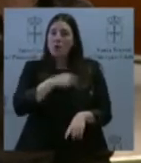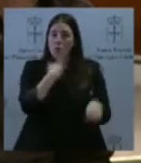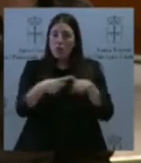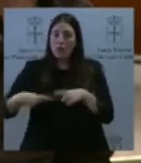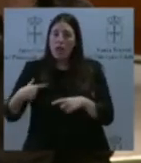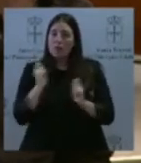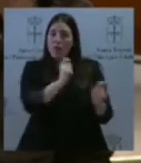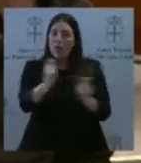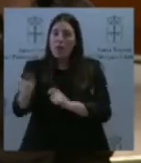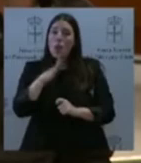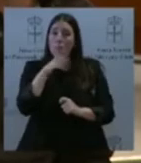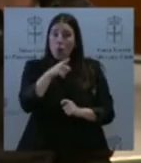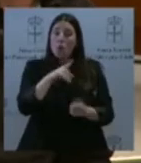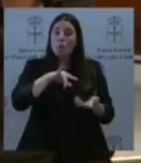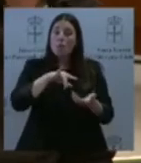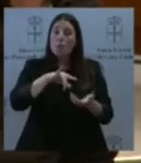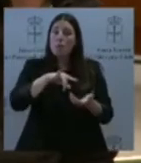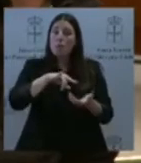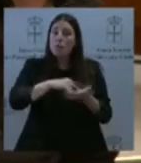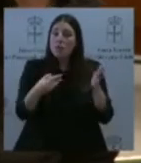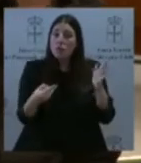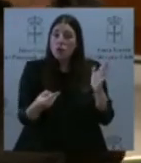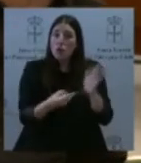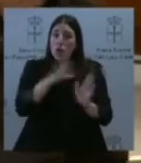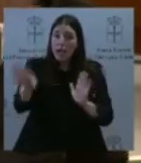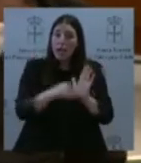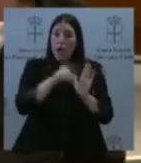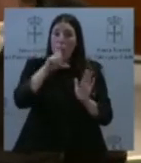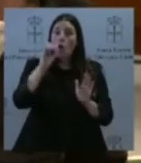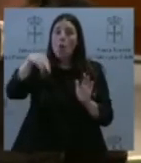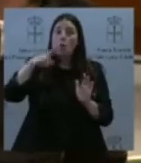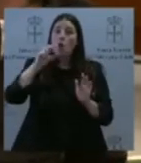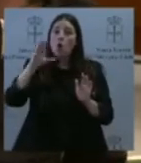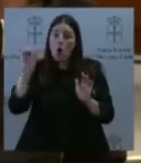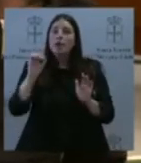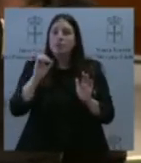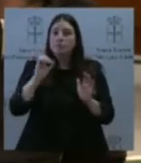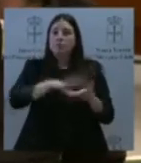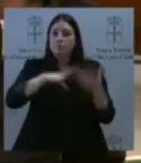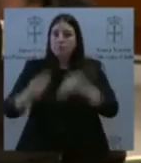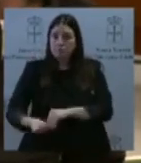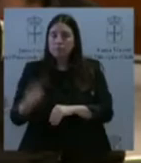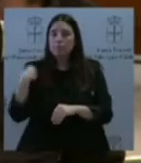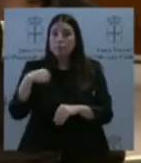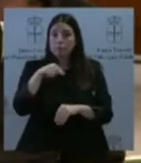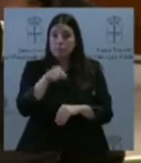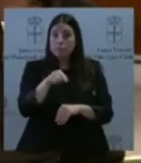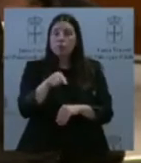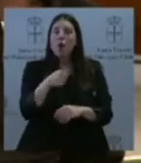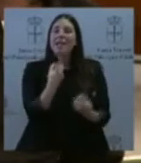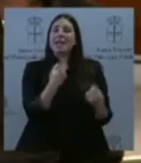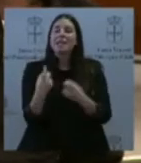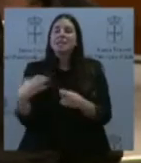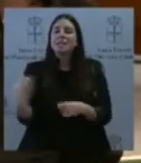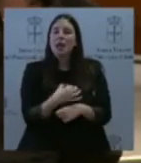se recoge en la LOMLOE. Y esa metodología que se recoge en la LOMLOE requiere, señora consejera, que se innove más y que se trabaje de